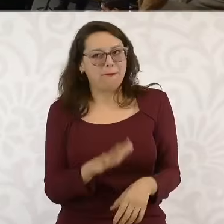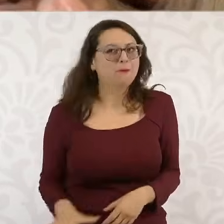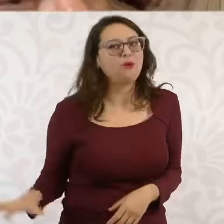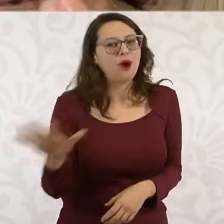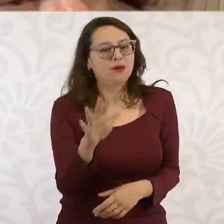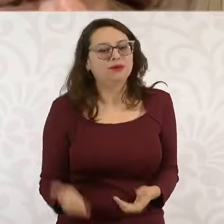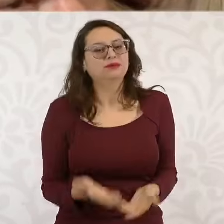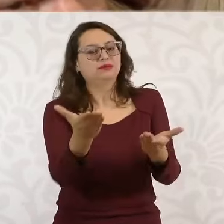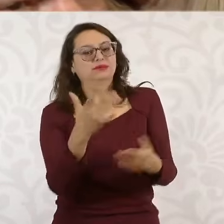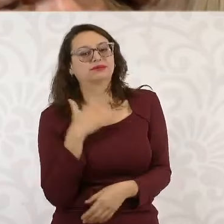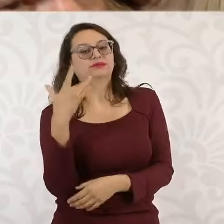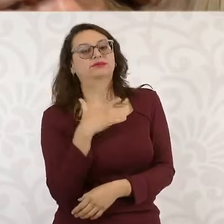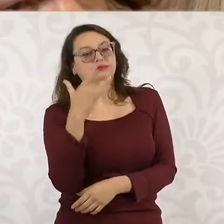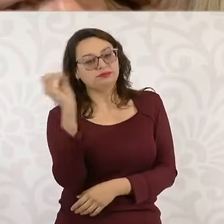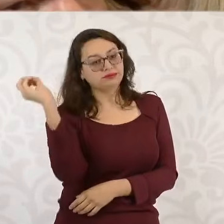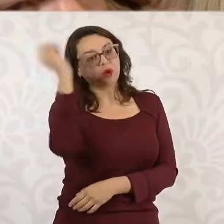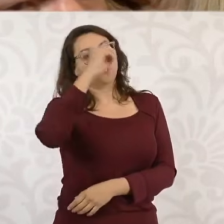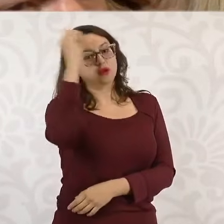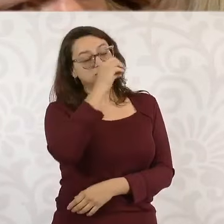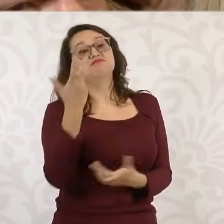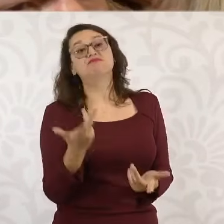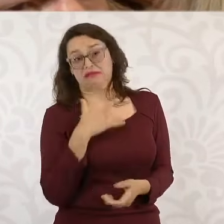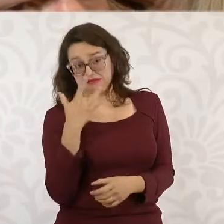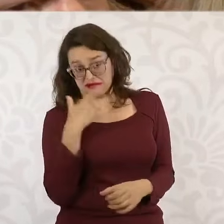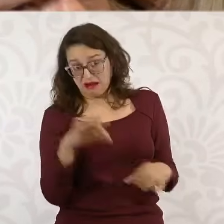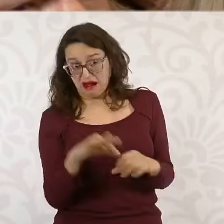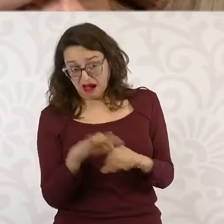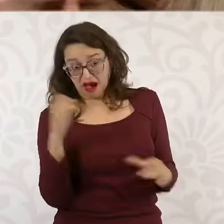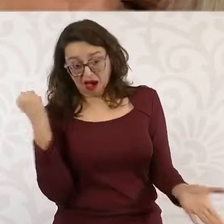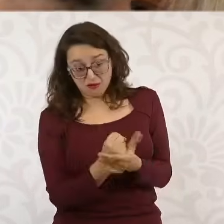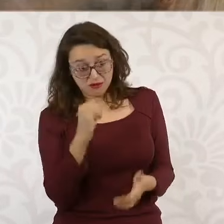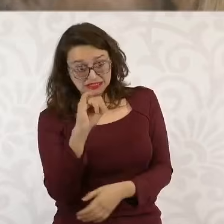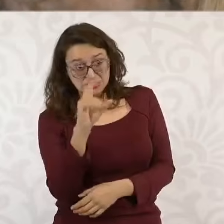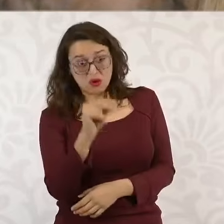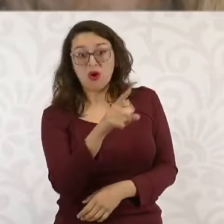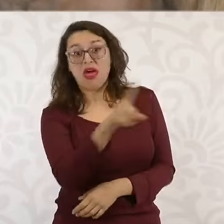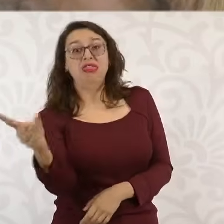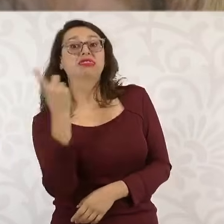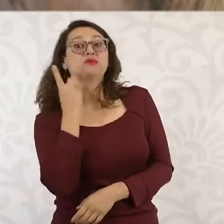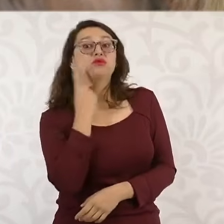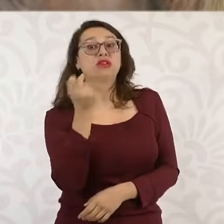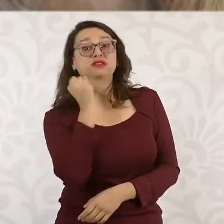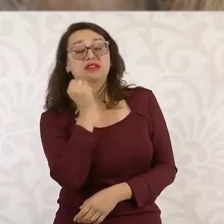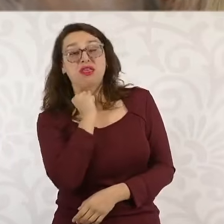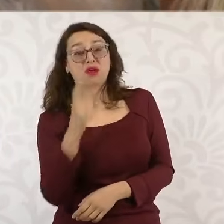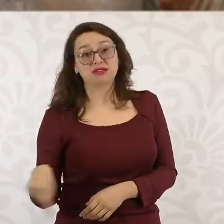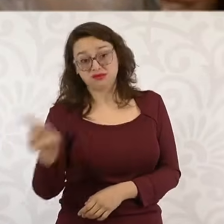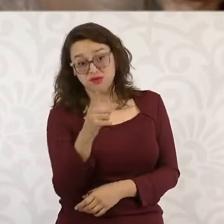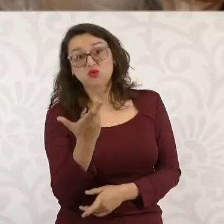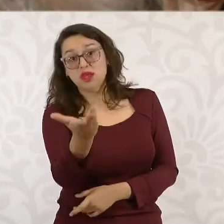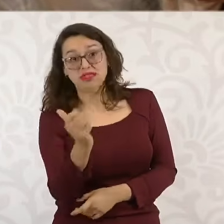hoy. ¿Cuál es su expectativa para la aprobación? ¿Qué es lo que esperaría de las diputadas, de los diputados, de los senadores, de las